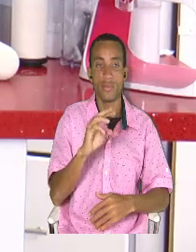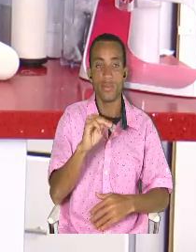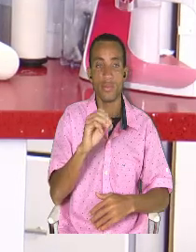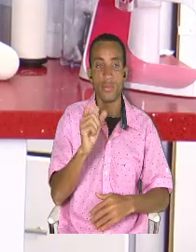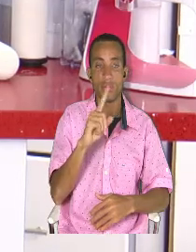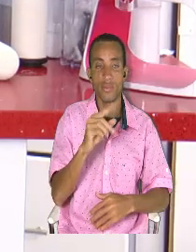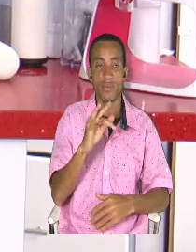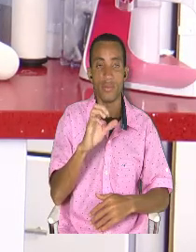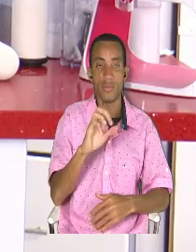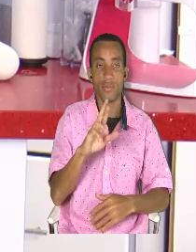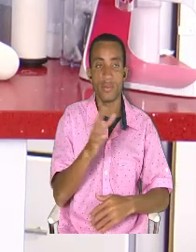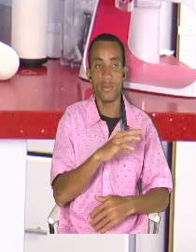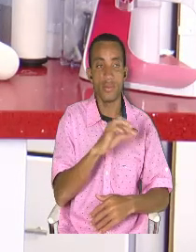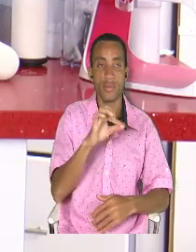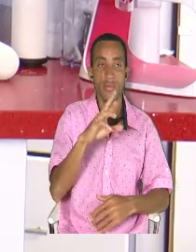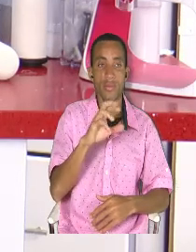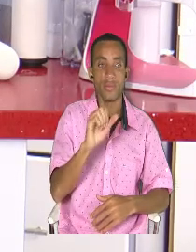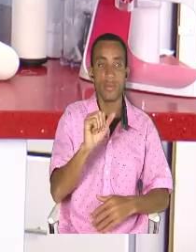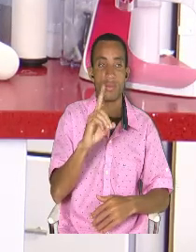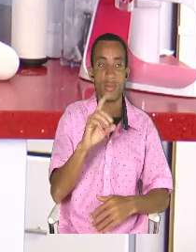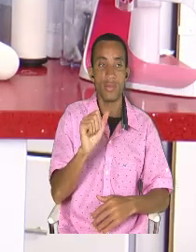al 602-1295 o al